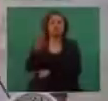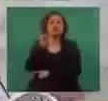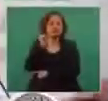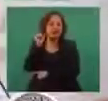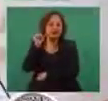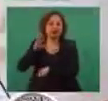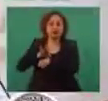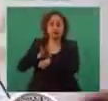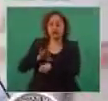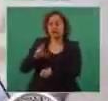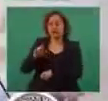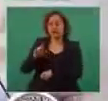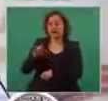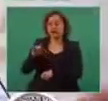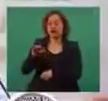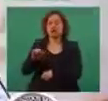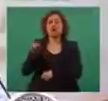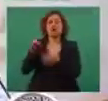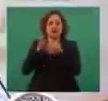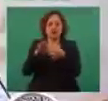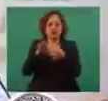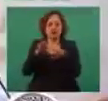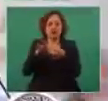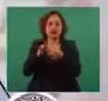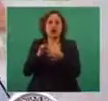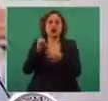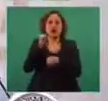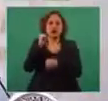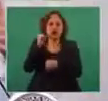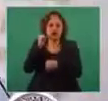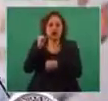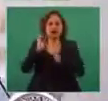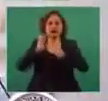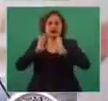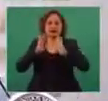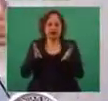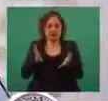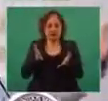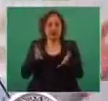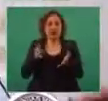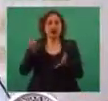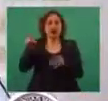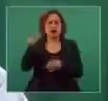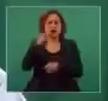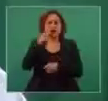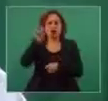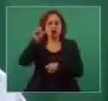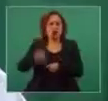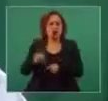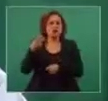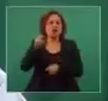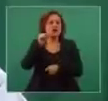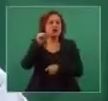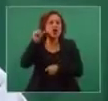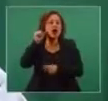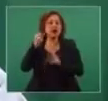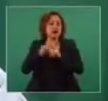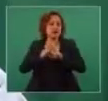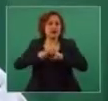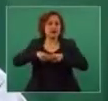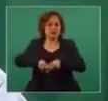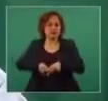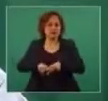se abre ya la plataforma, de hecho estaba programada para abrirse hoy, para dejarla ya en una fase de pilotaje. Desde ayer la abrimos